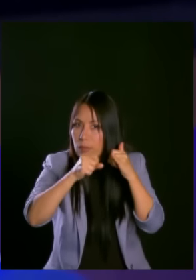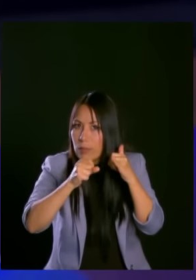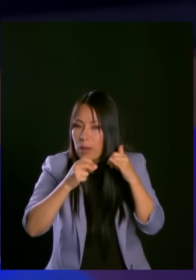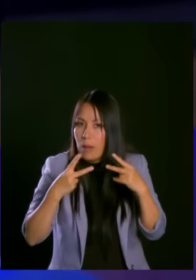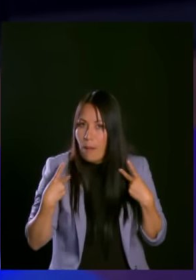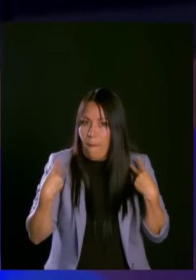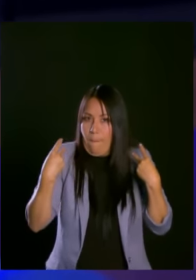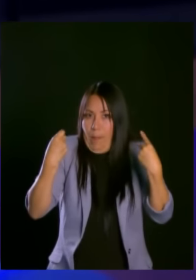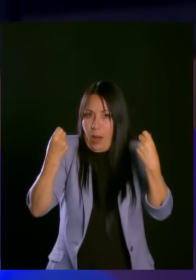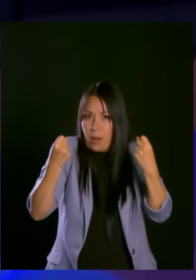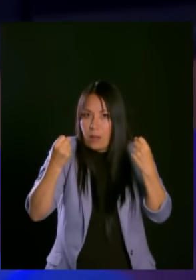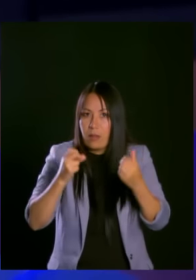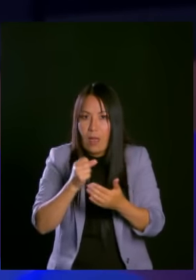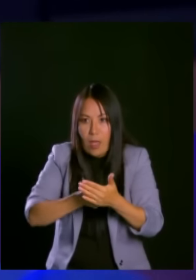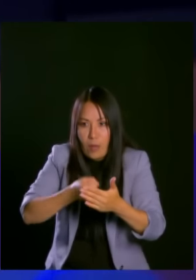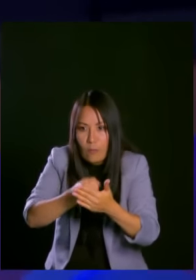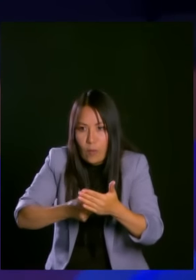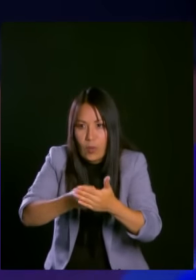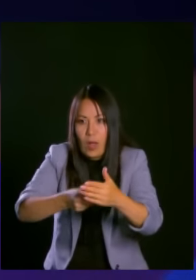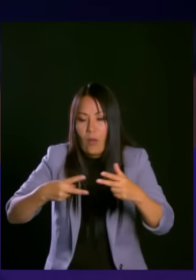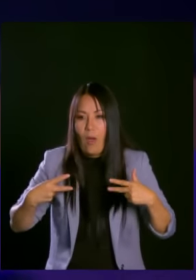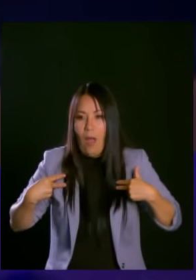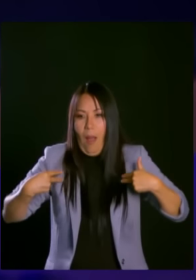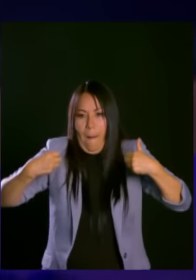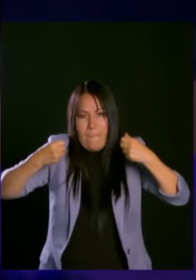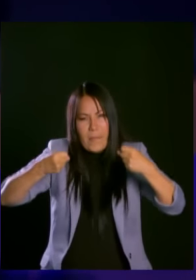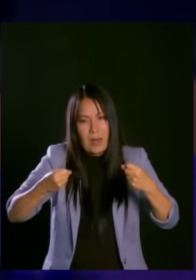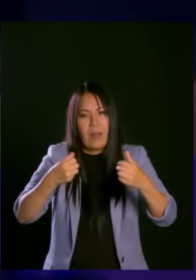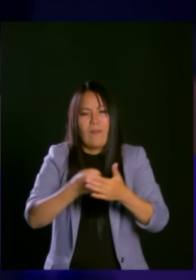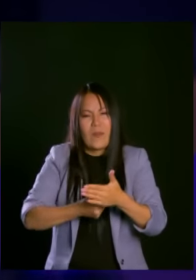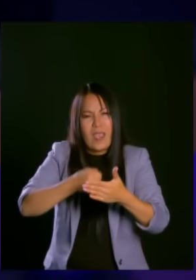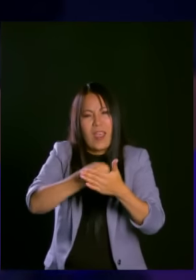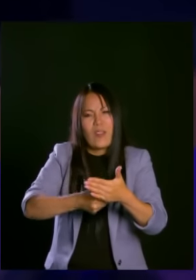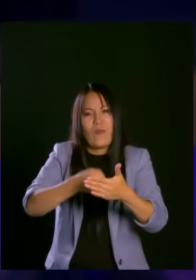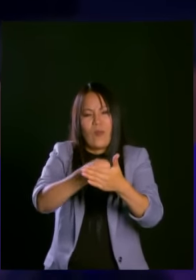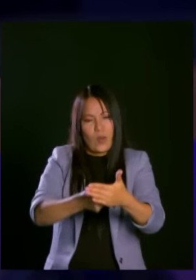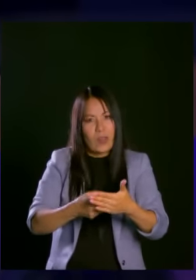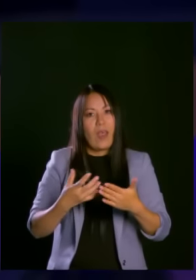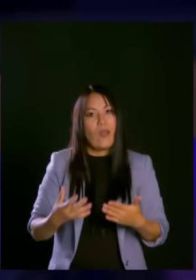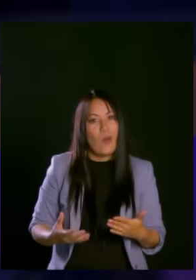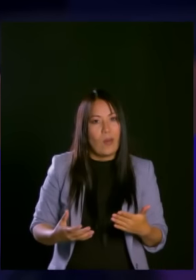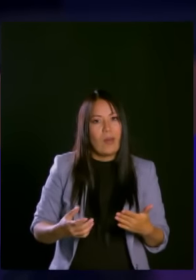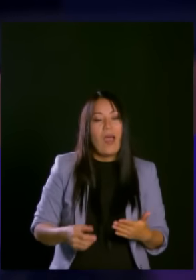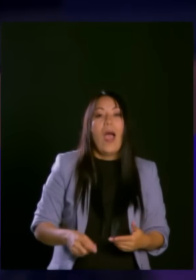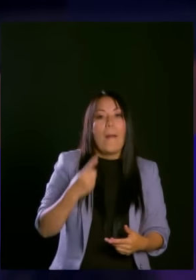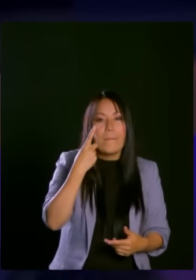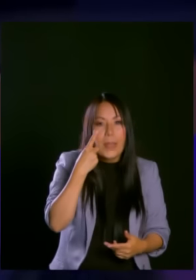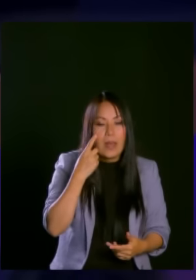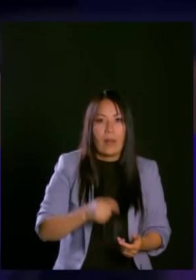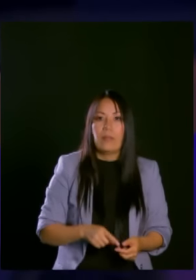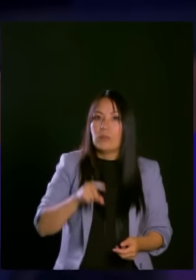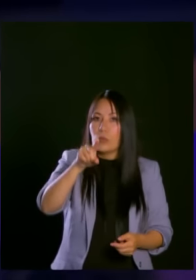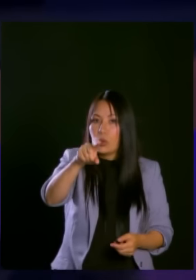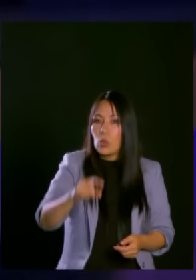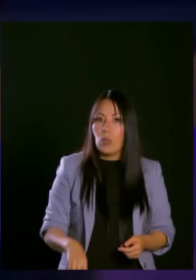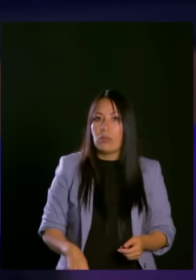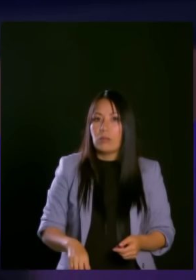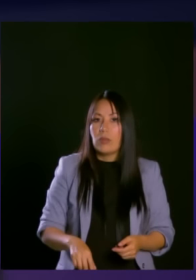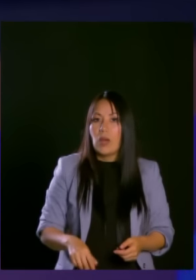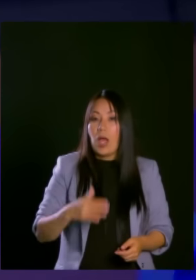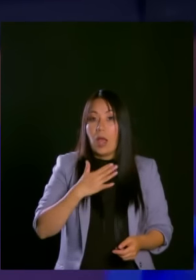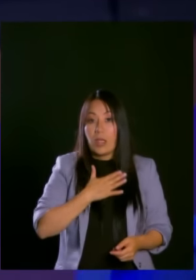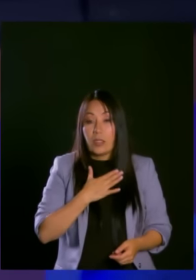Ya. El hecho que ya seas de una forma o ya hagas las cosas de una forma no implica que no te las